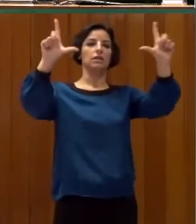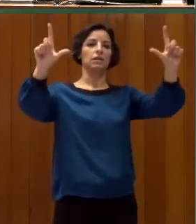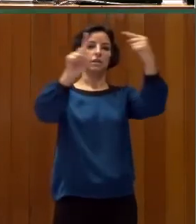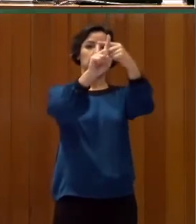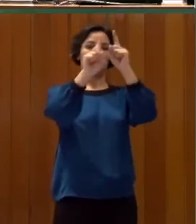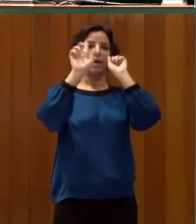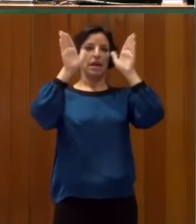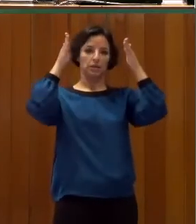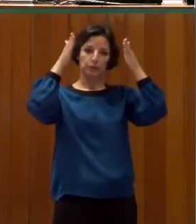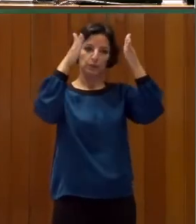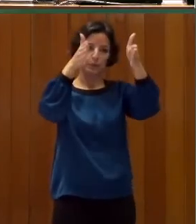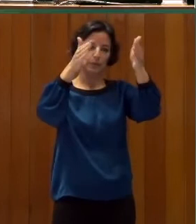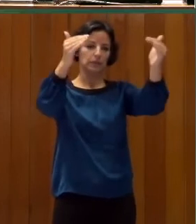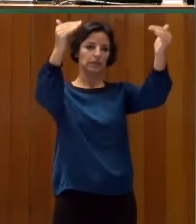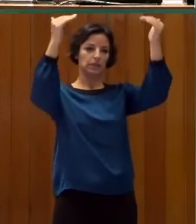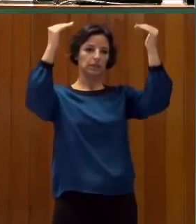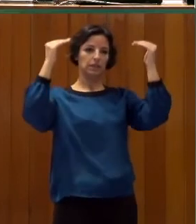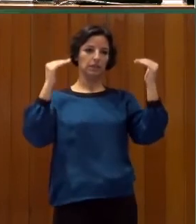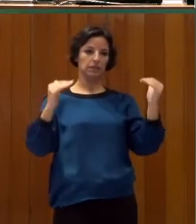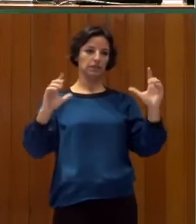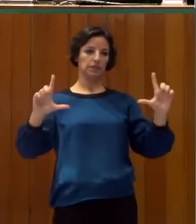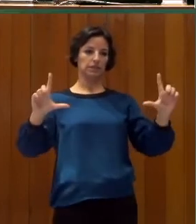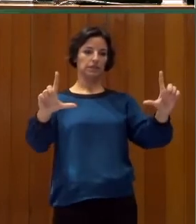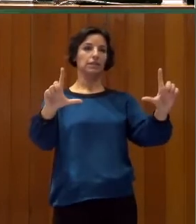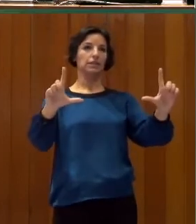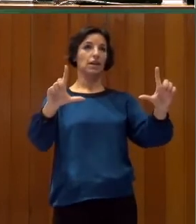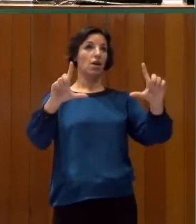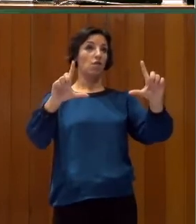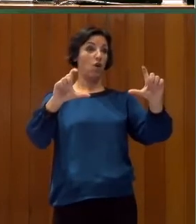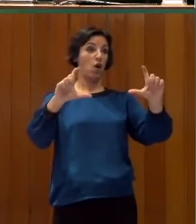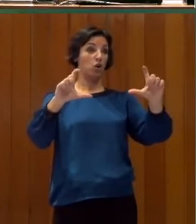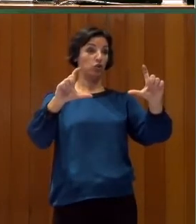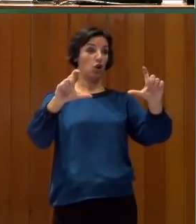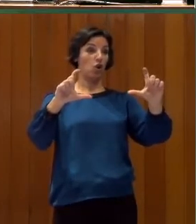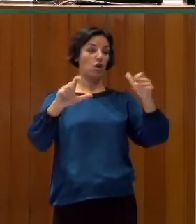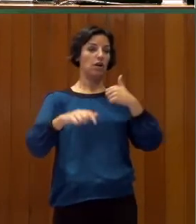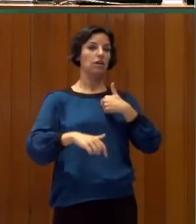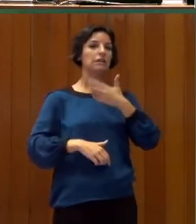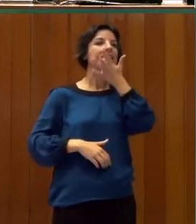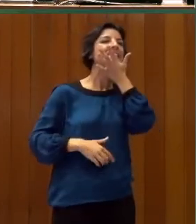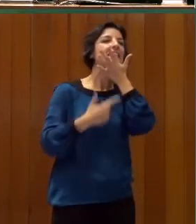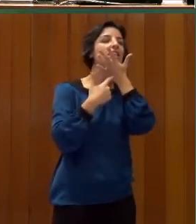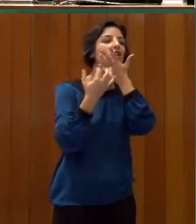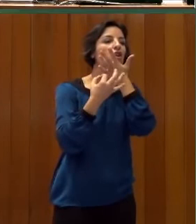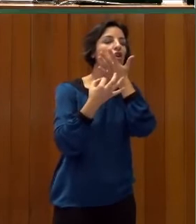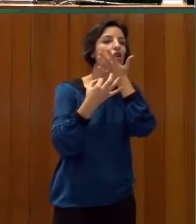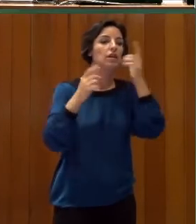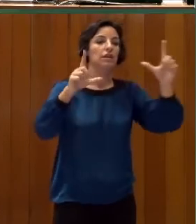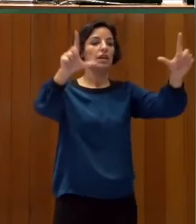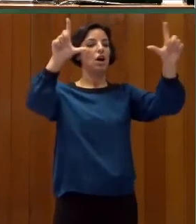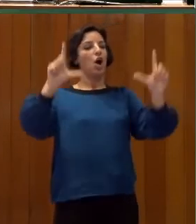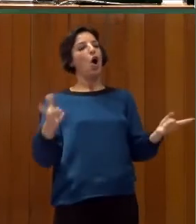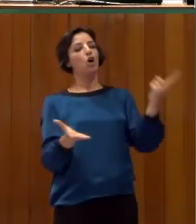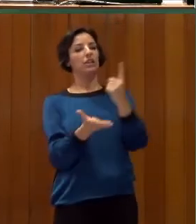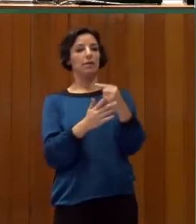punto de fijación, 2500 milisegundos de presentación del estímulo, otra vez punto